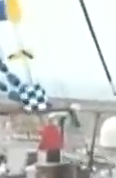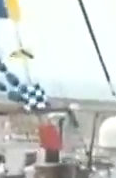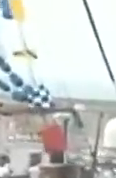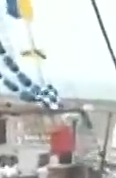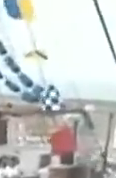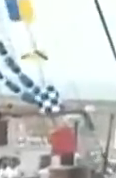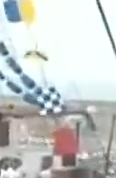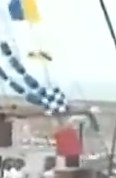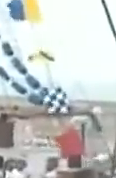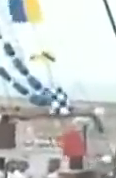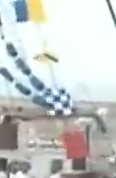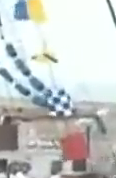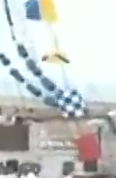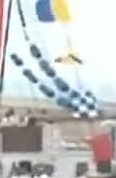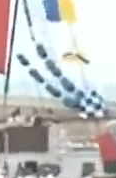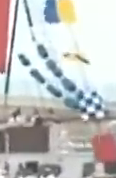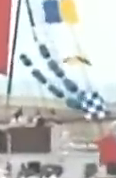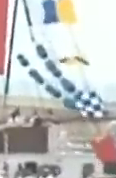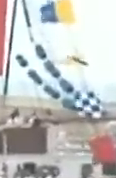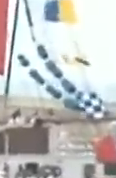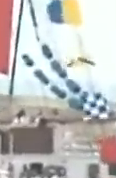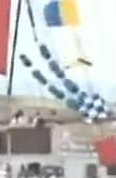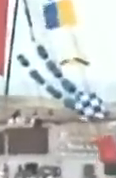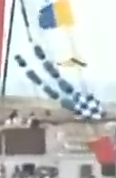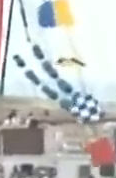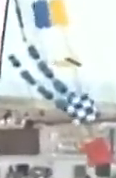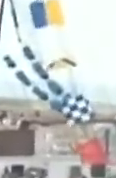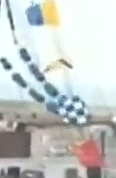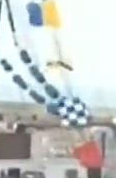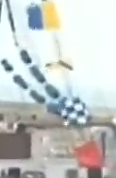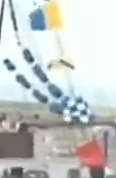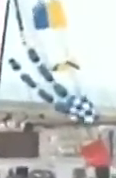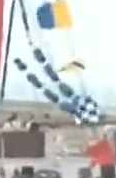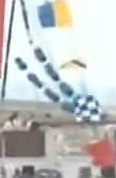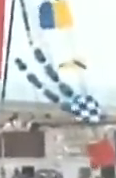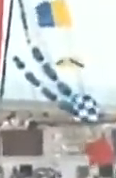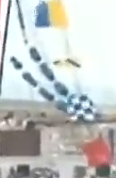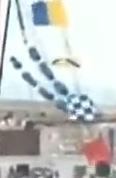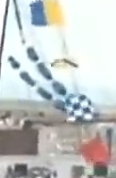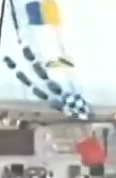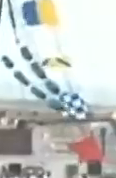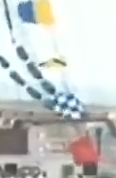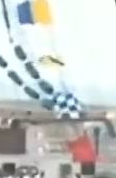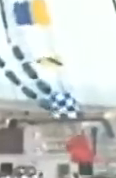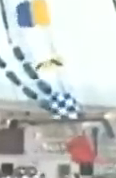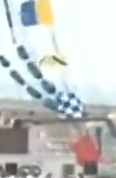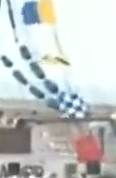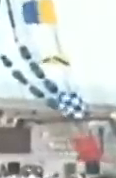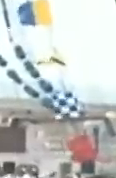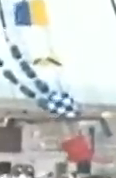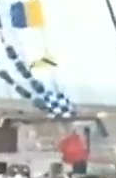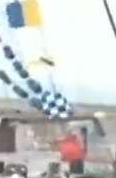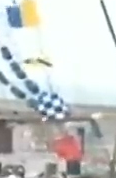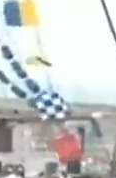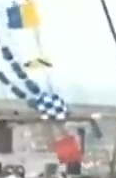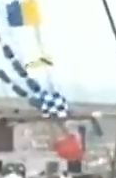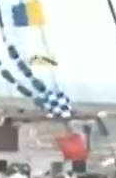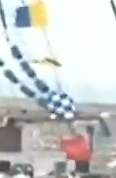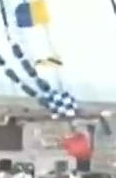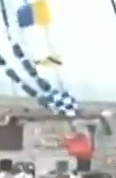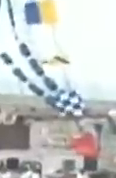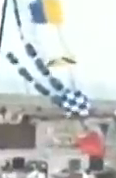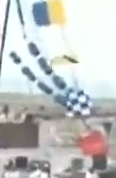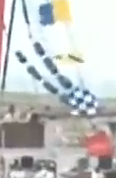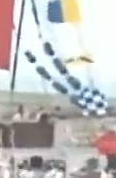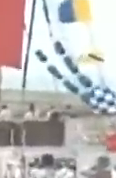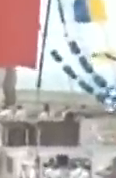días de navegación. Este es un tercer zarpe luego de permanecer más de 2 años anclado producto